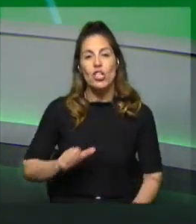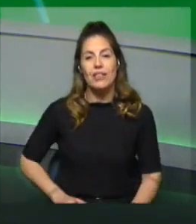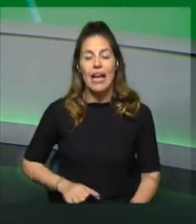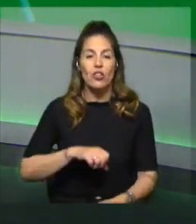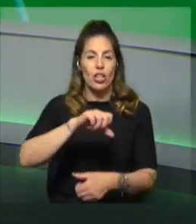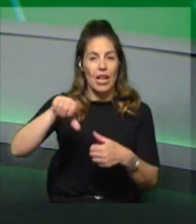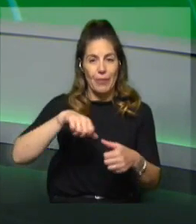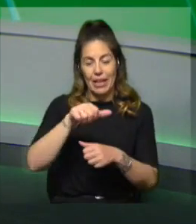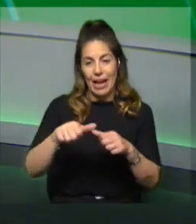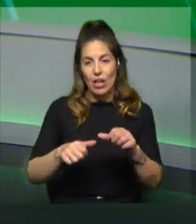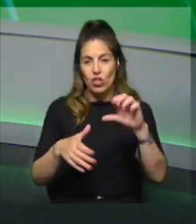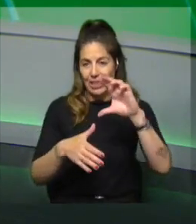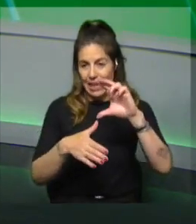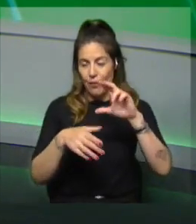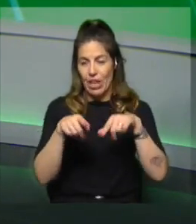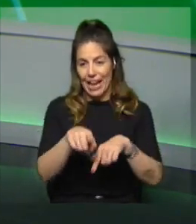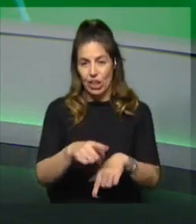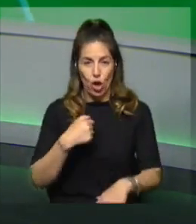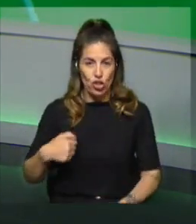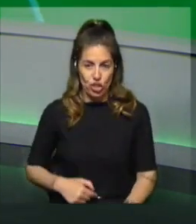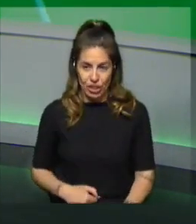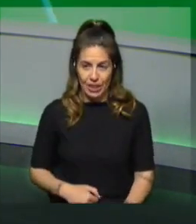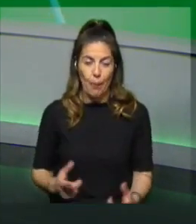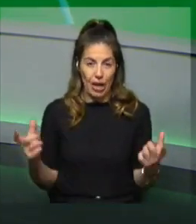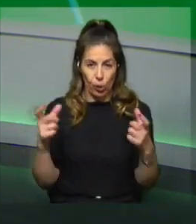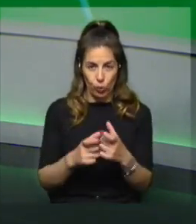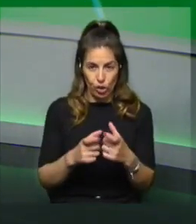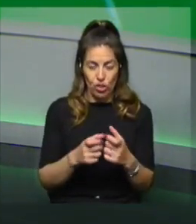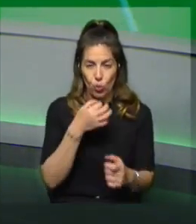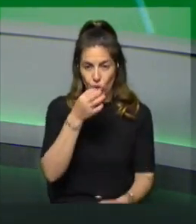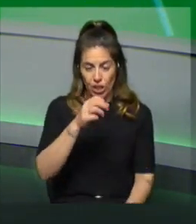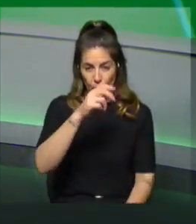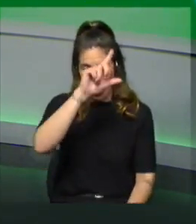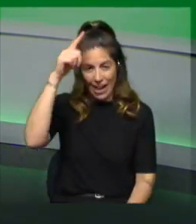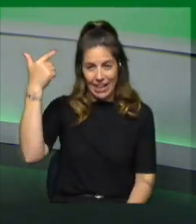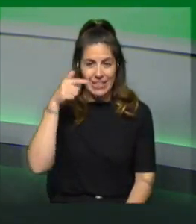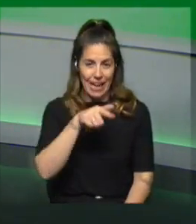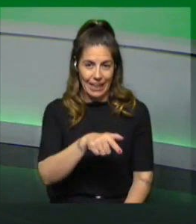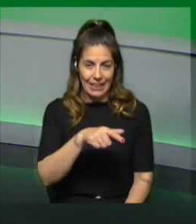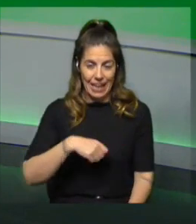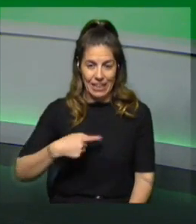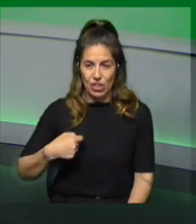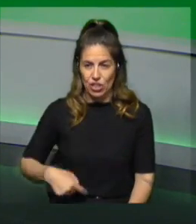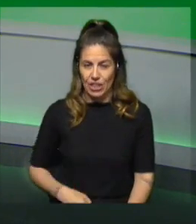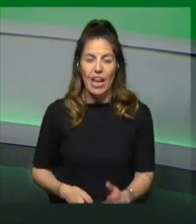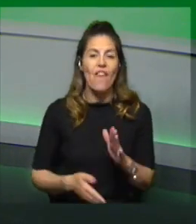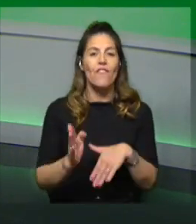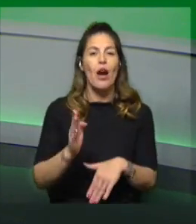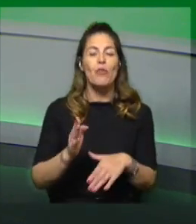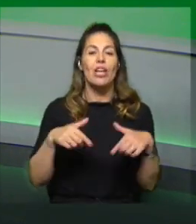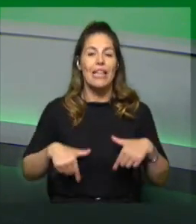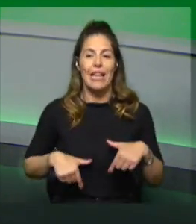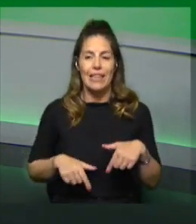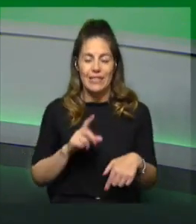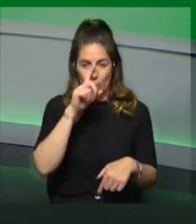de la CELAC con China, según anunció el presidente Lacalle Pou en Beijing. Nos vamos hacia la Intendencia de Montevideo. A esta hora